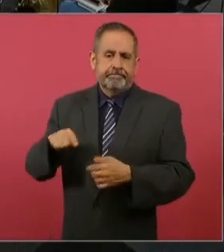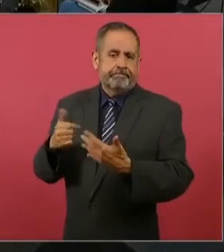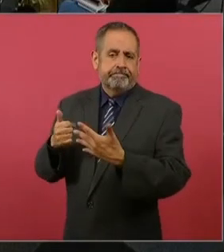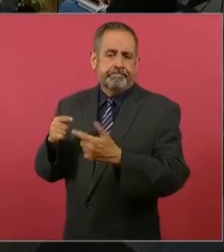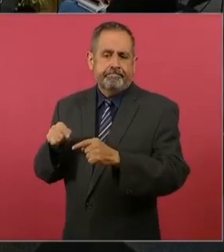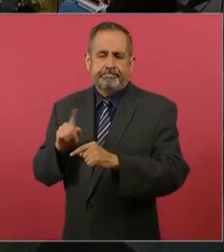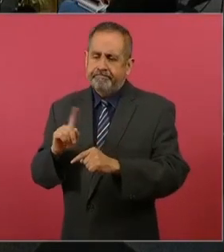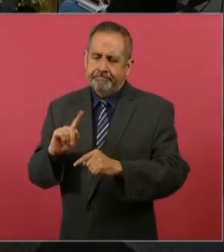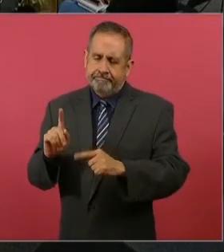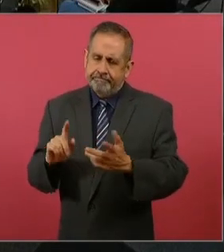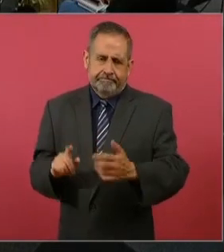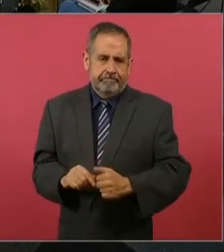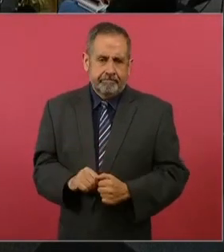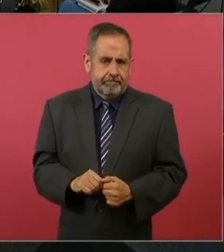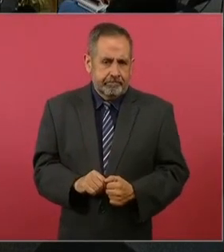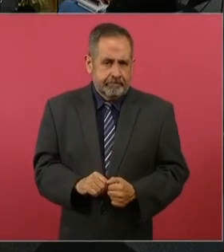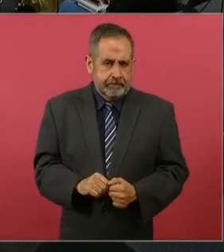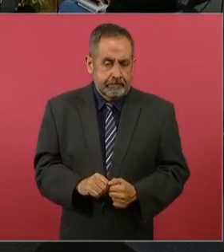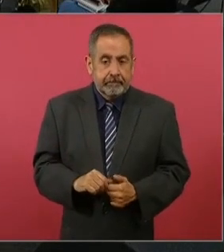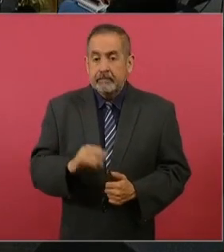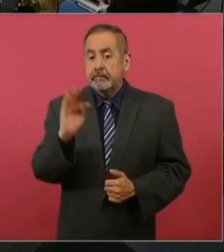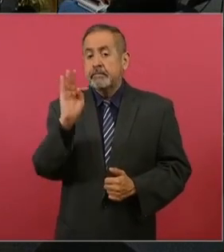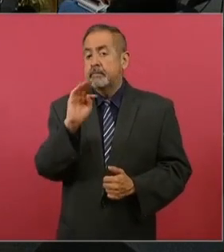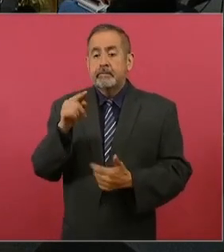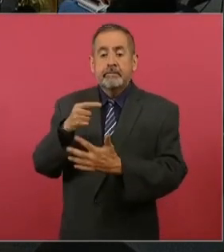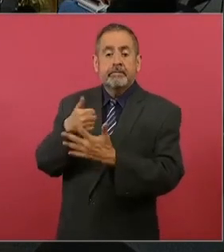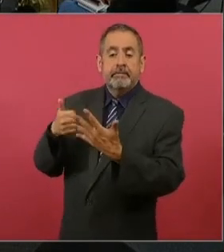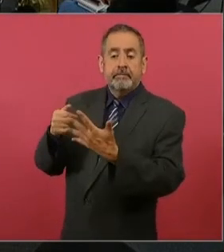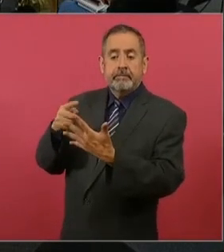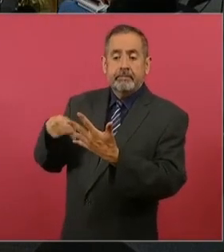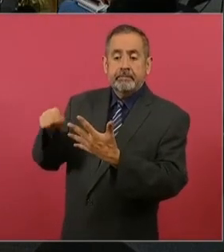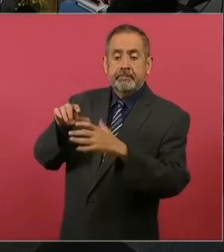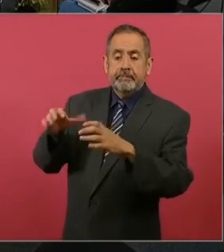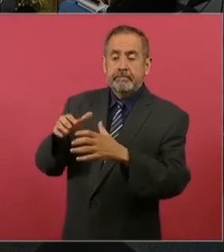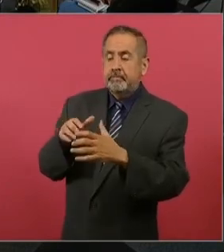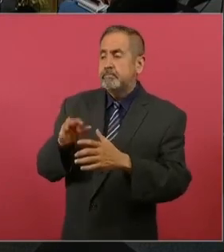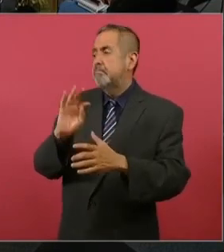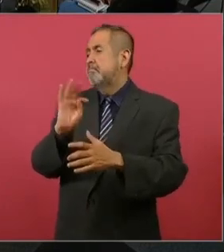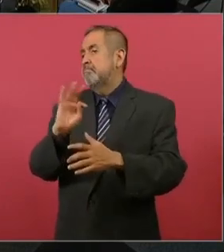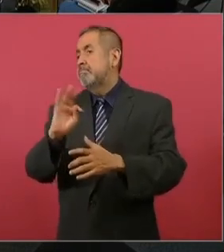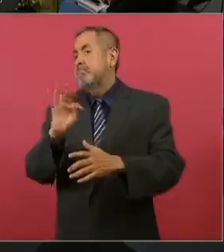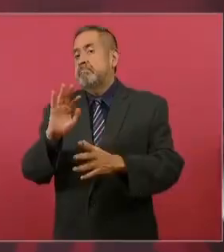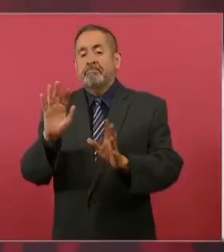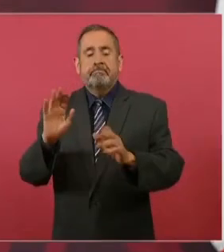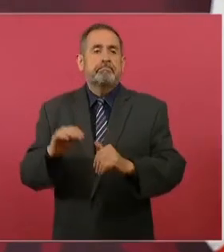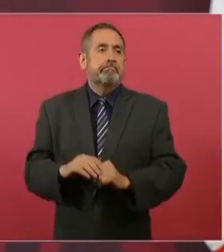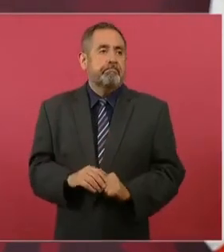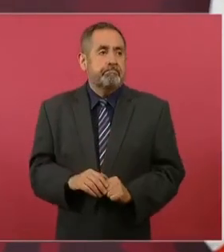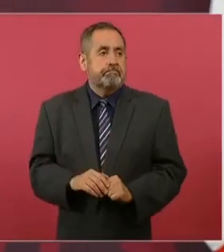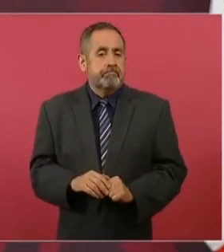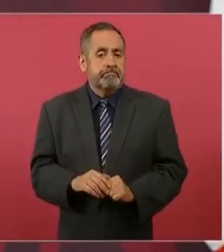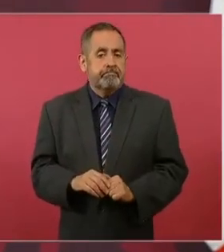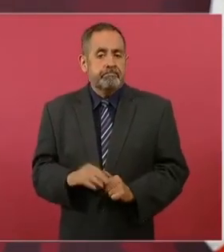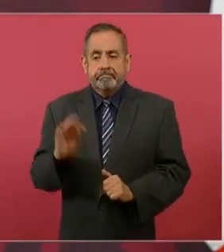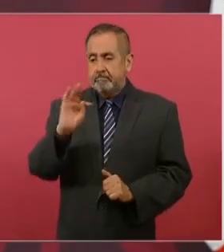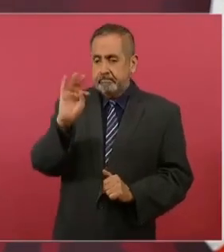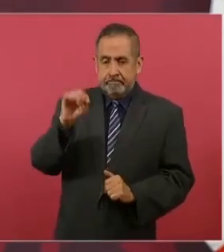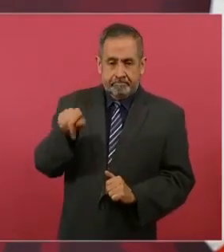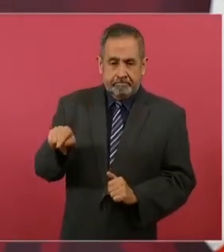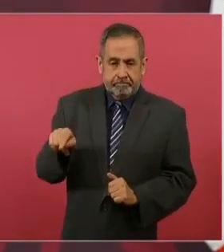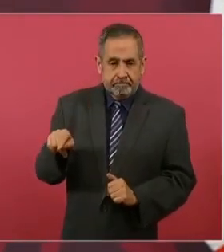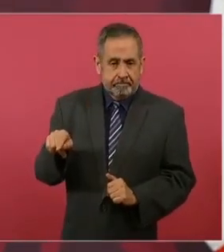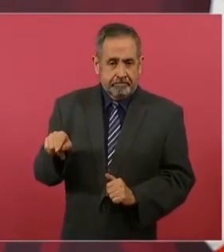Que salieran a decir que